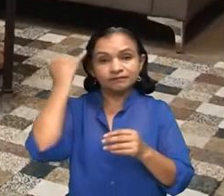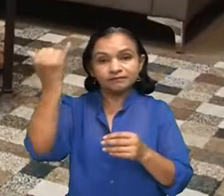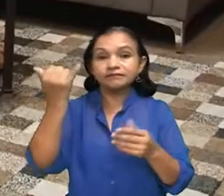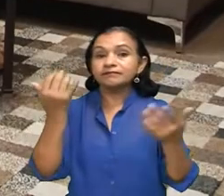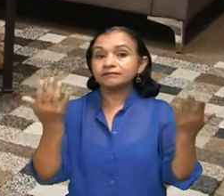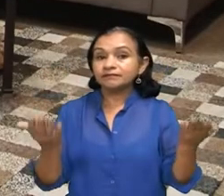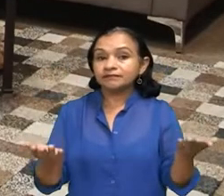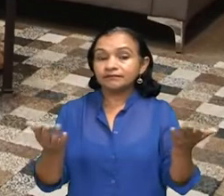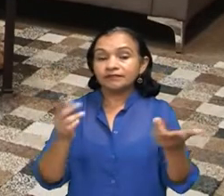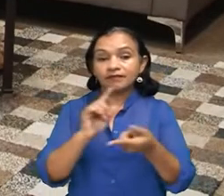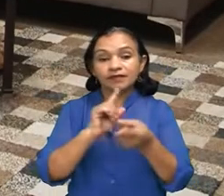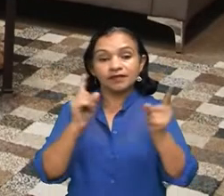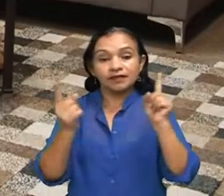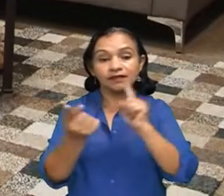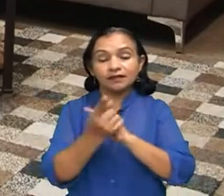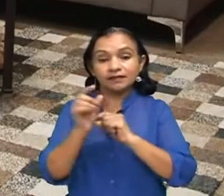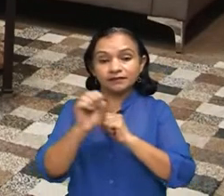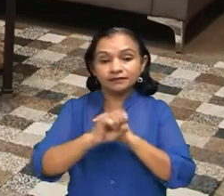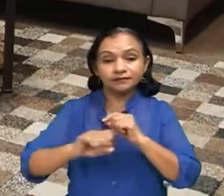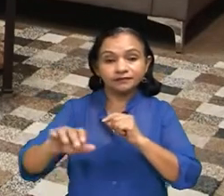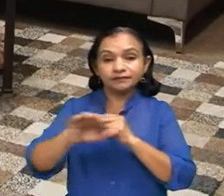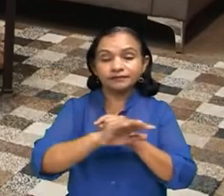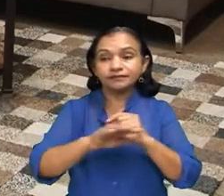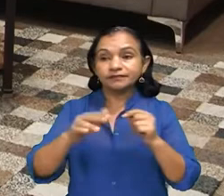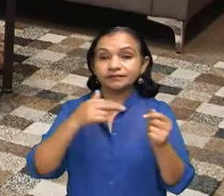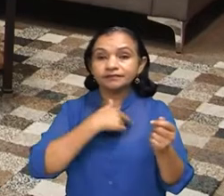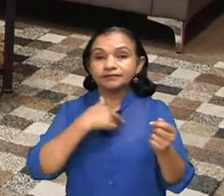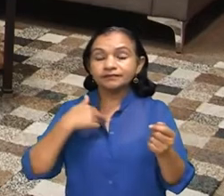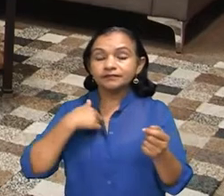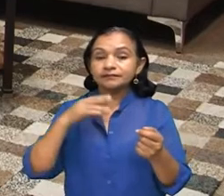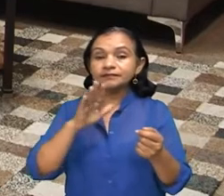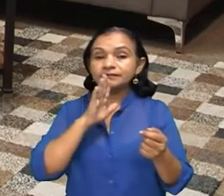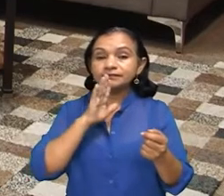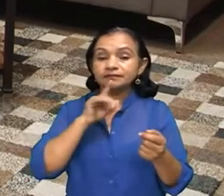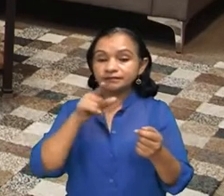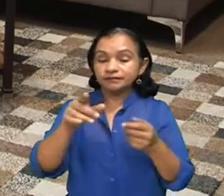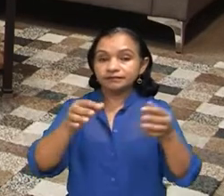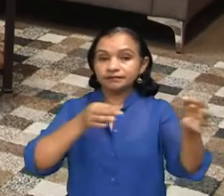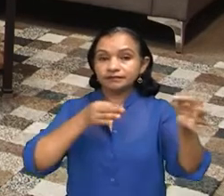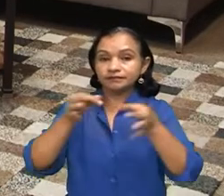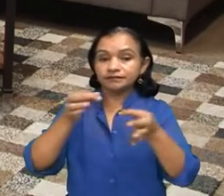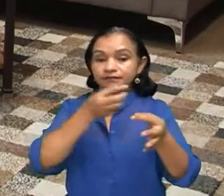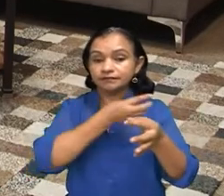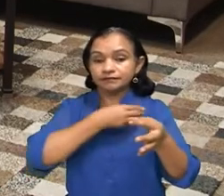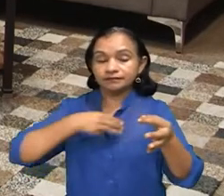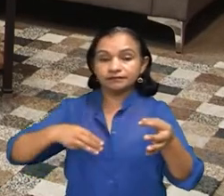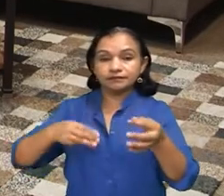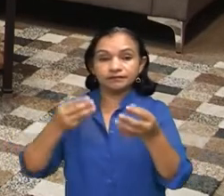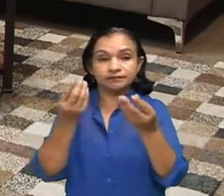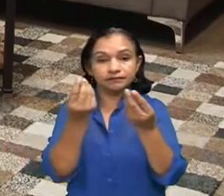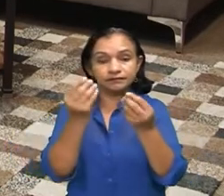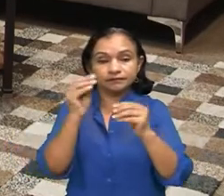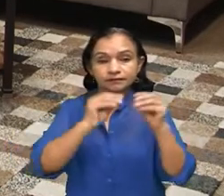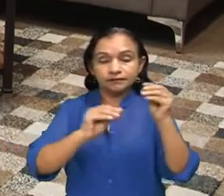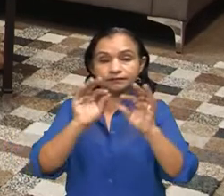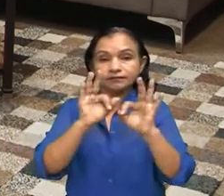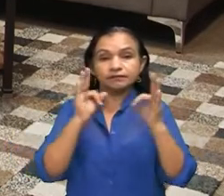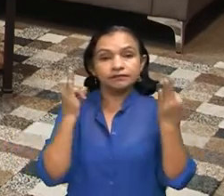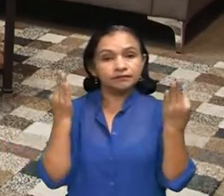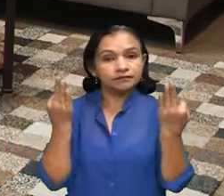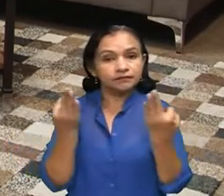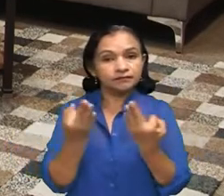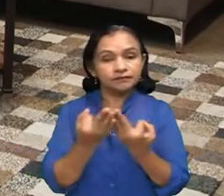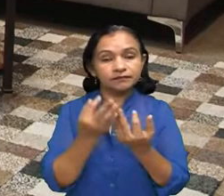alguna también transformaciones sociales profundas. Compañera, a propósito de lo que usted está mencionando, el Ministerio de la Economía Familiar ha promovido precisamente